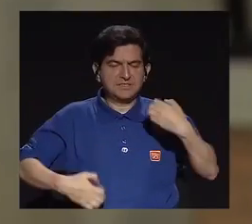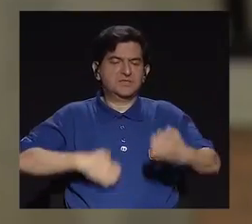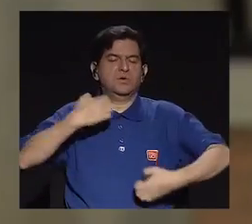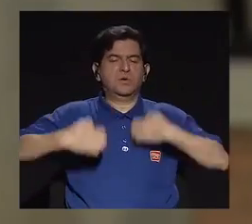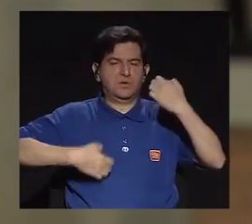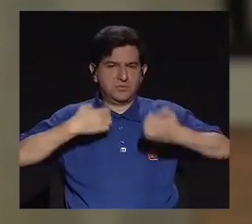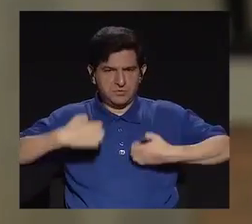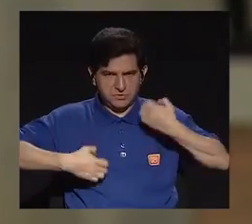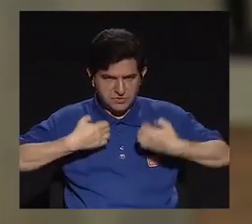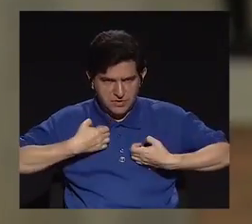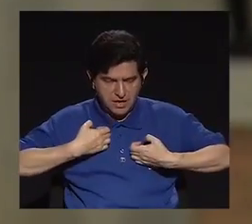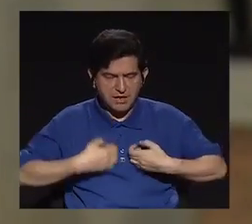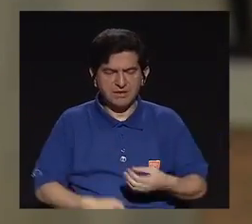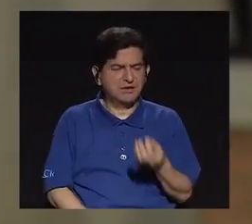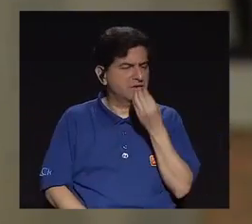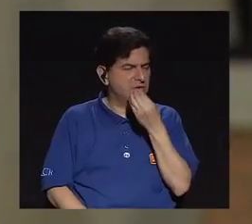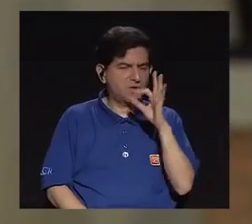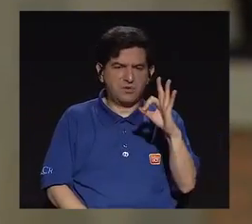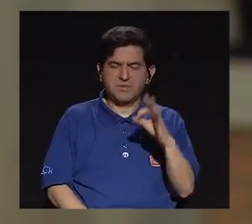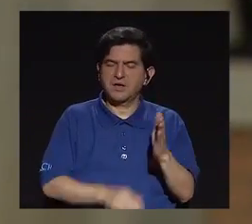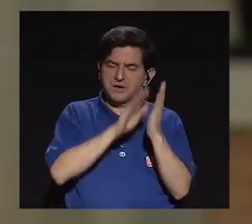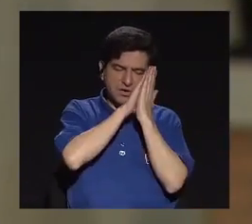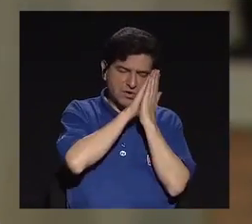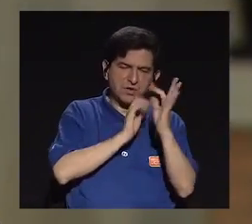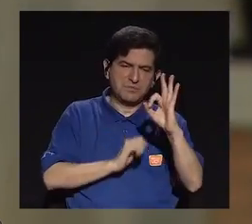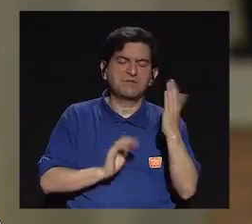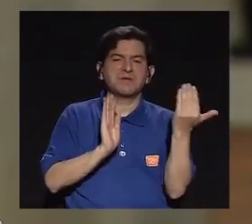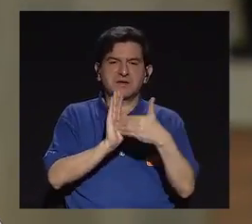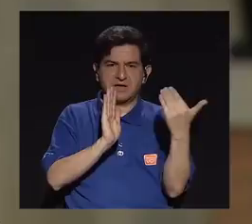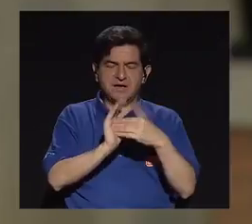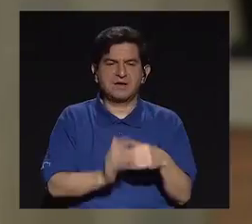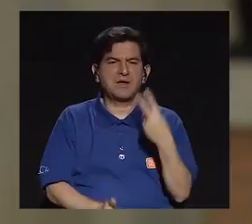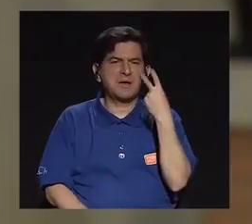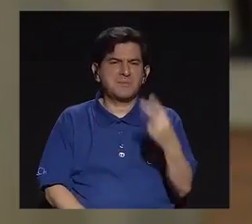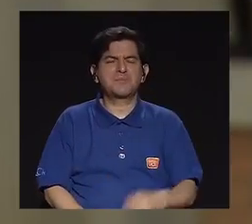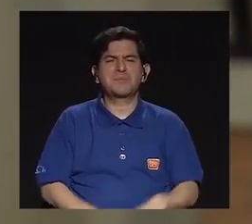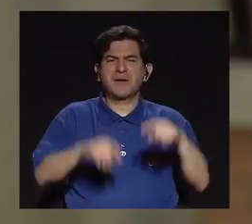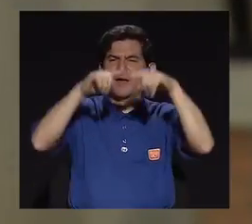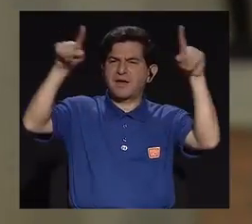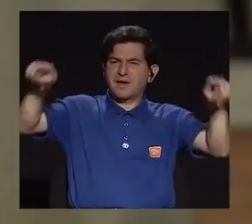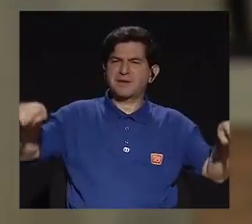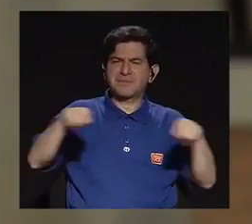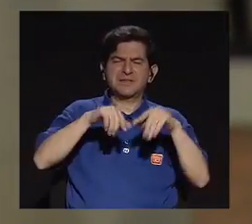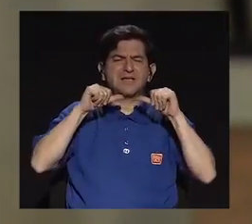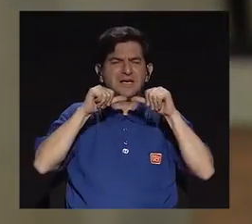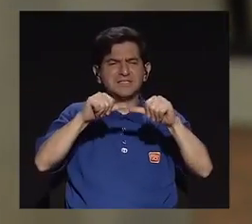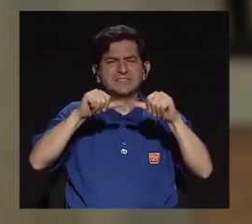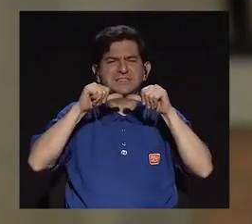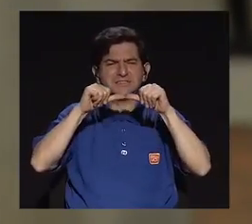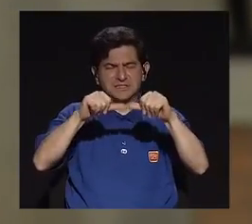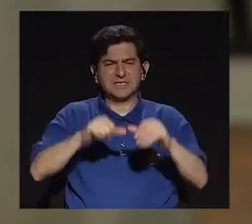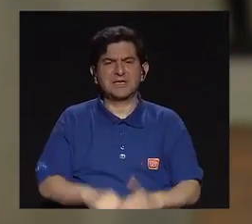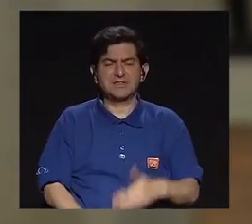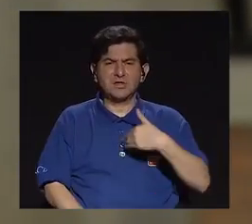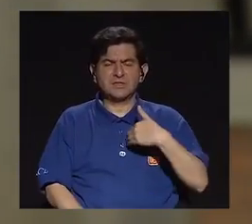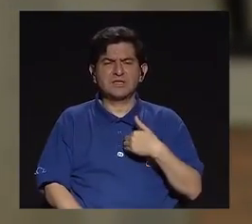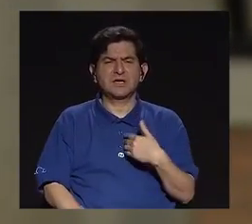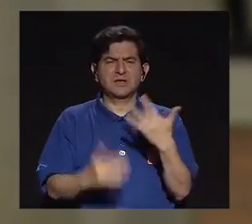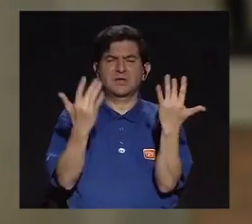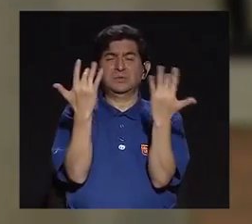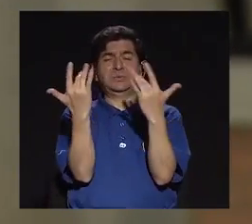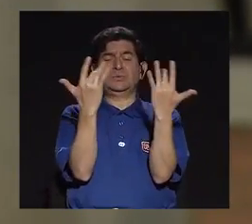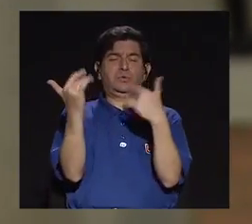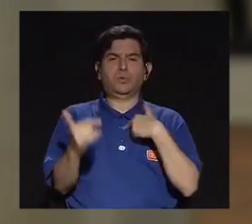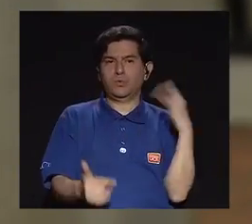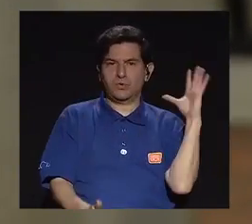estrés emocional, no comer bien, no dormir bien, todo eso afecta. Ver pantallas mucho rato seguido, ¿verdad? Las pantallas tienen una luz